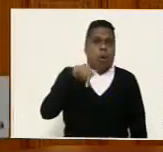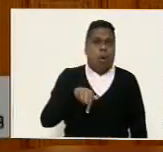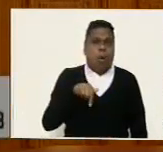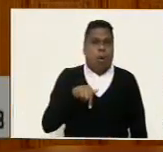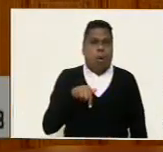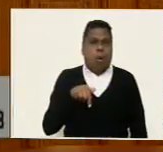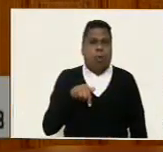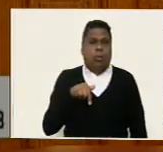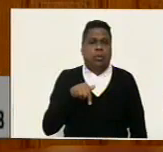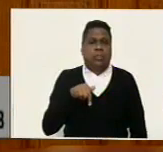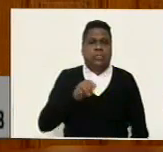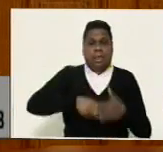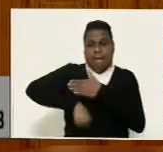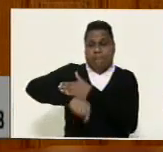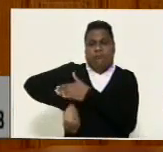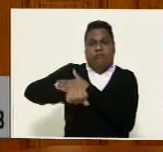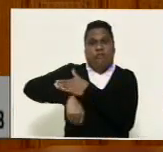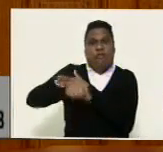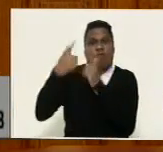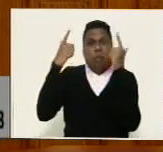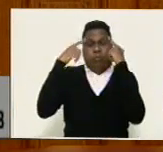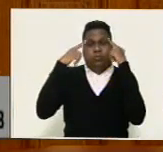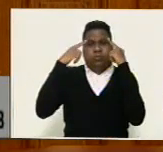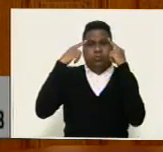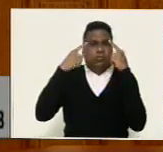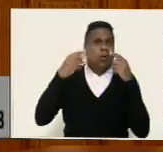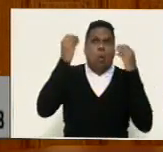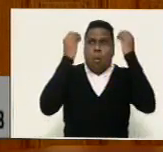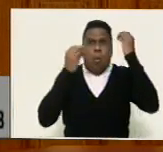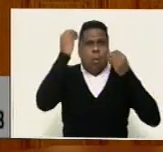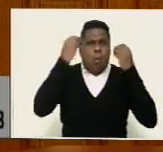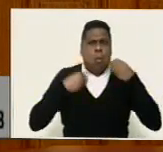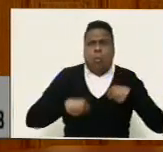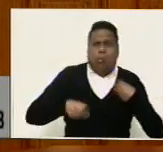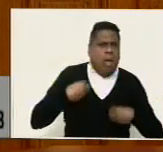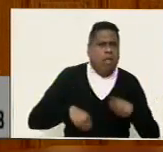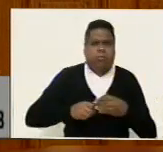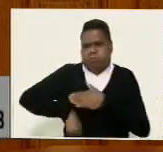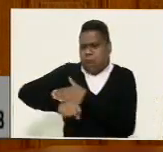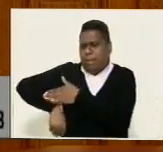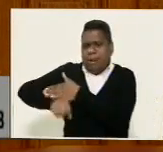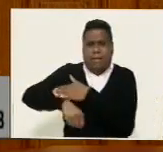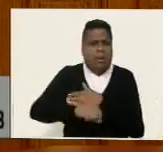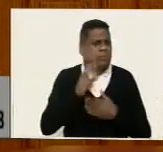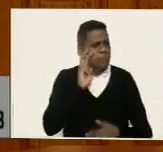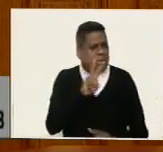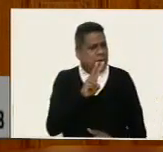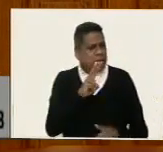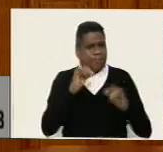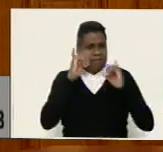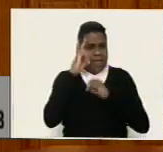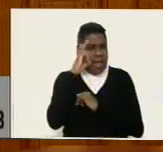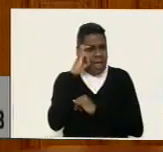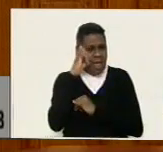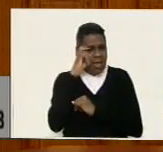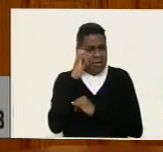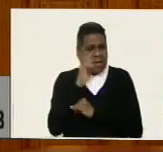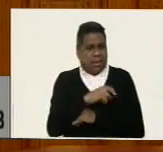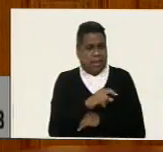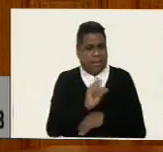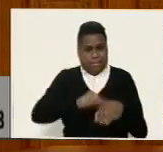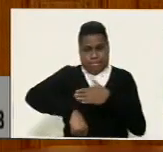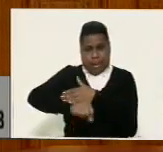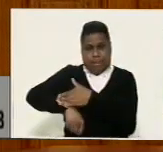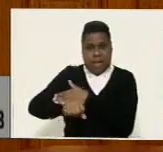mentes ocupadas y la de ellos. Hoy escribía nuestro presidente en un mensaje allí en Instagram que decía que ese sueño